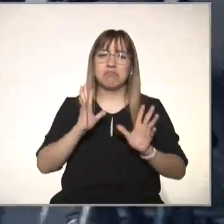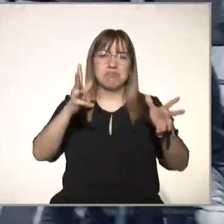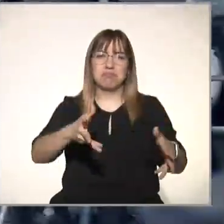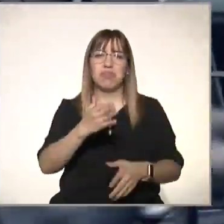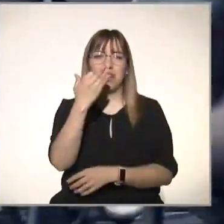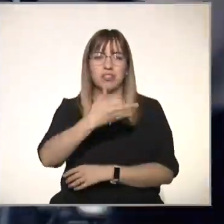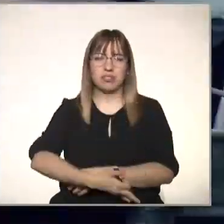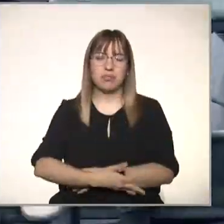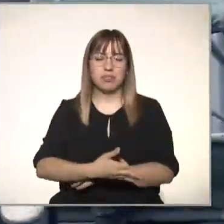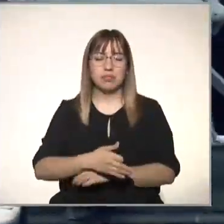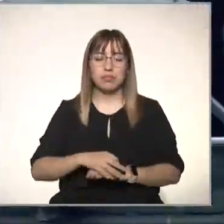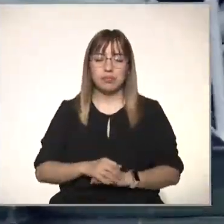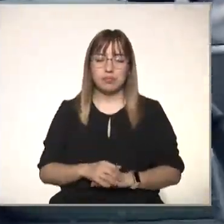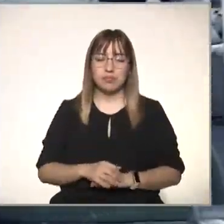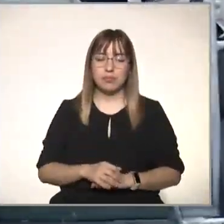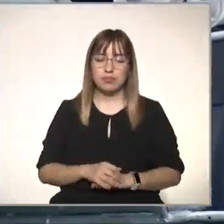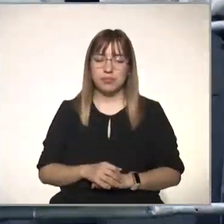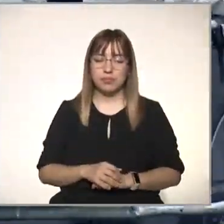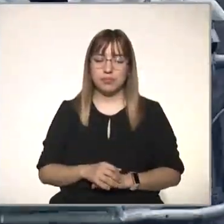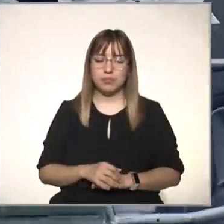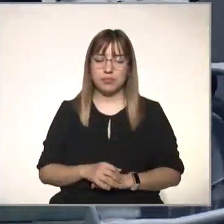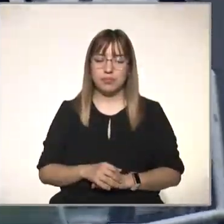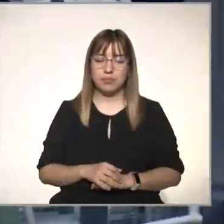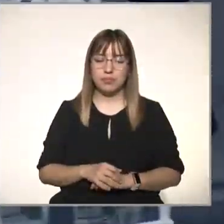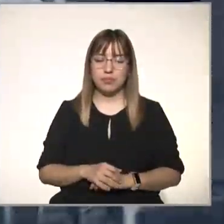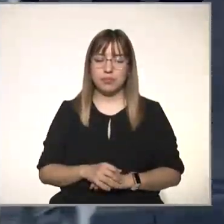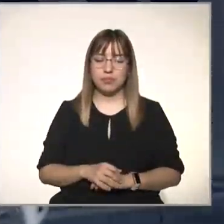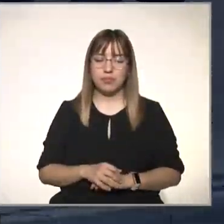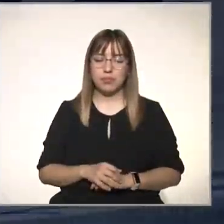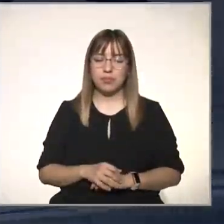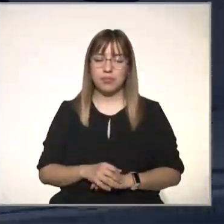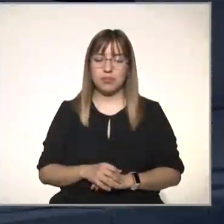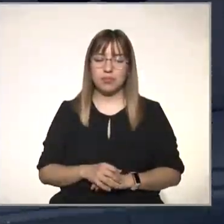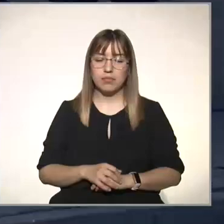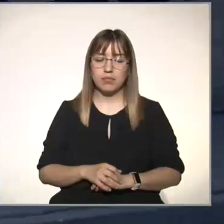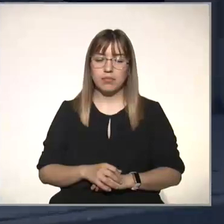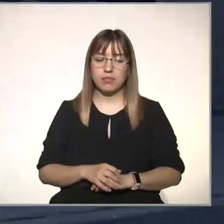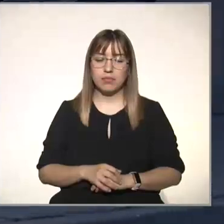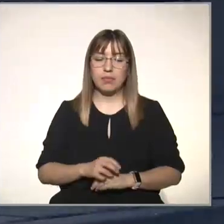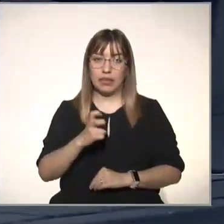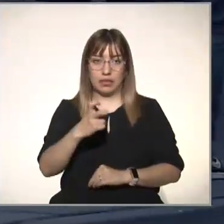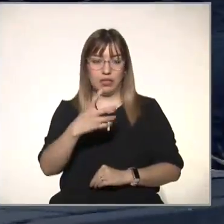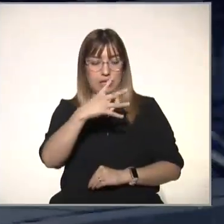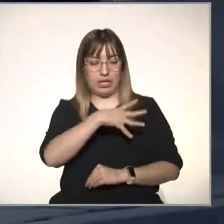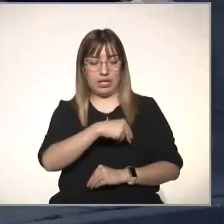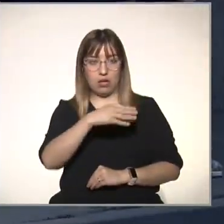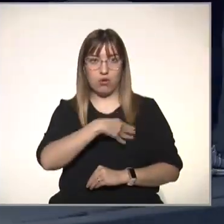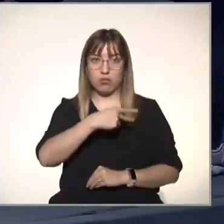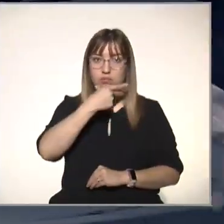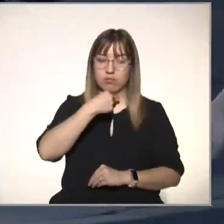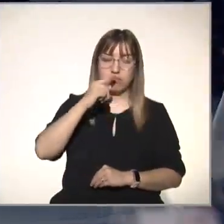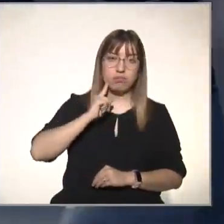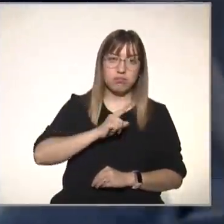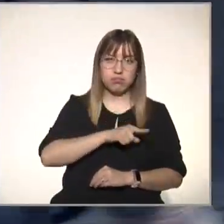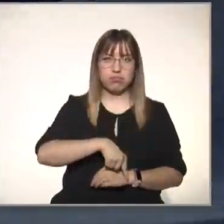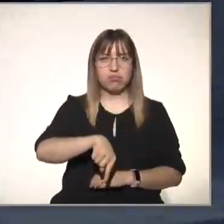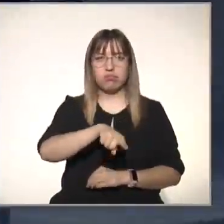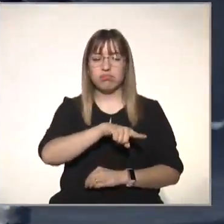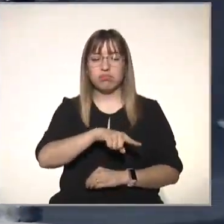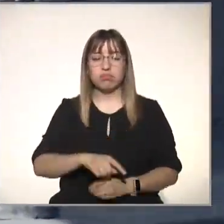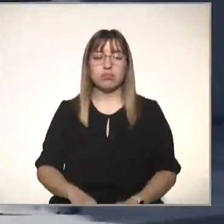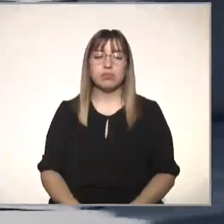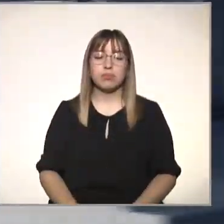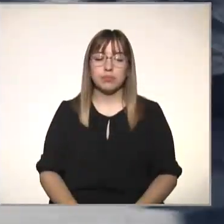como somos. Y poder hacer esto con un hijo, con una hija, con un hije que se identifica